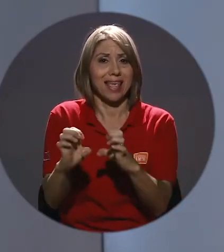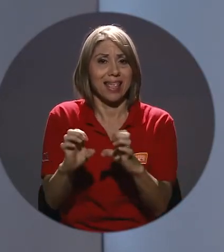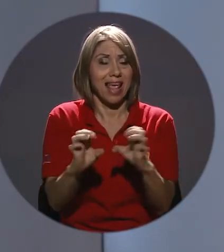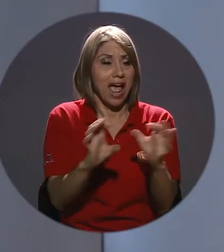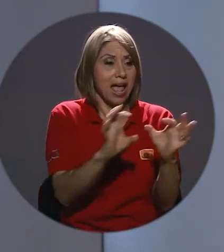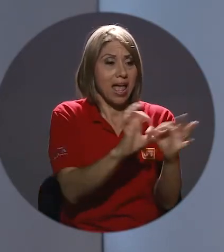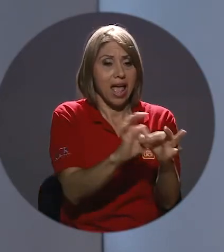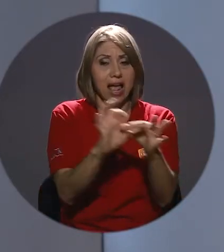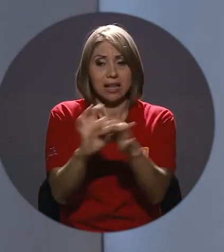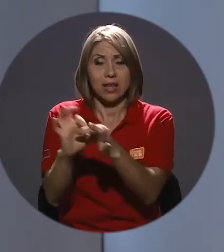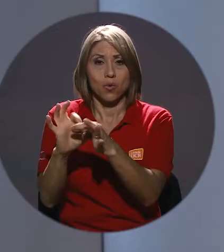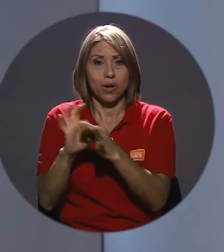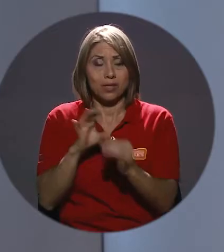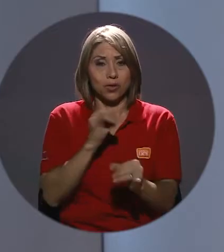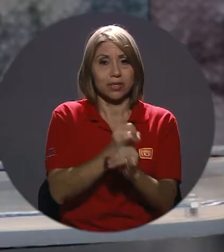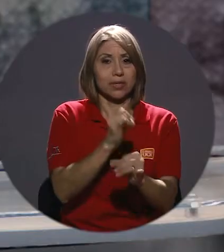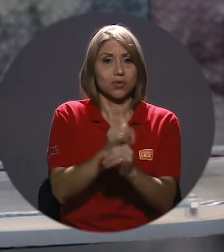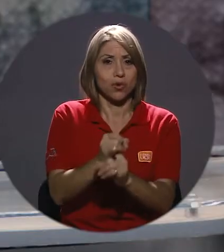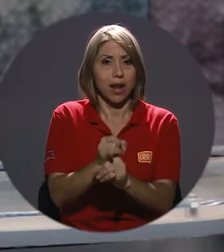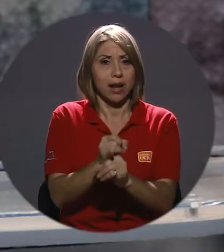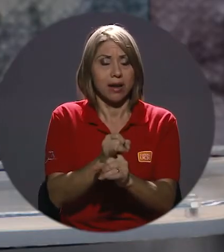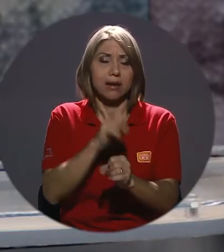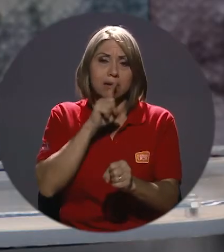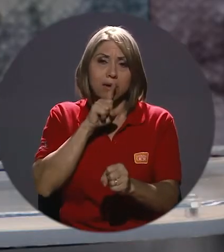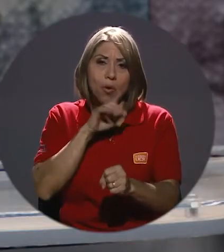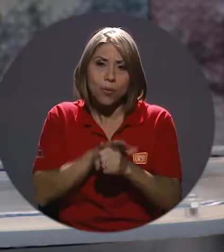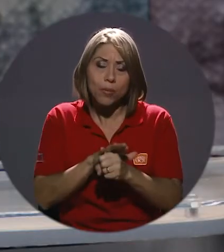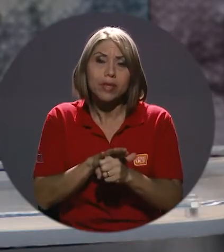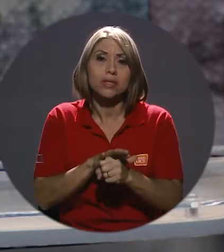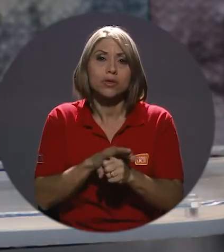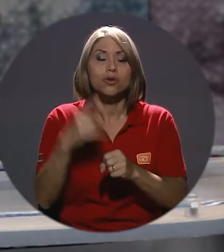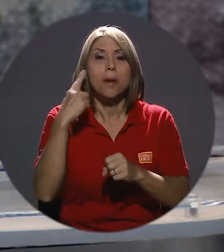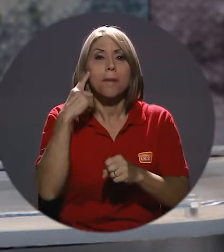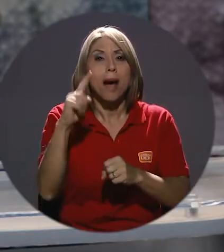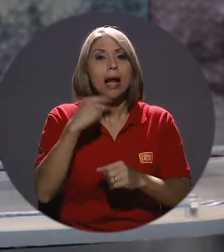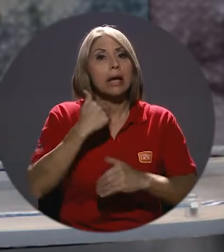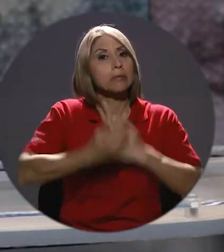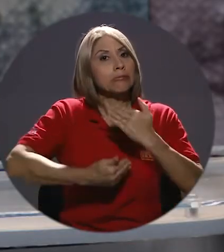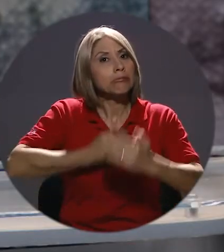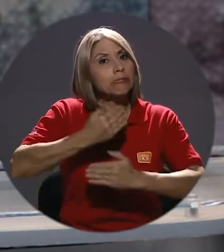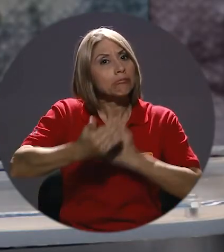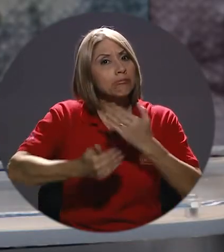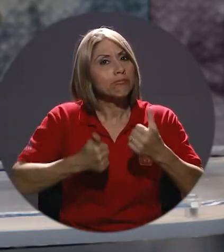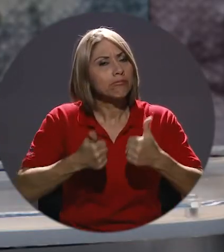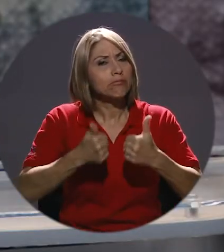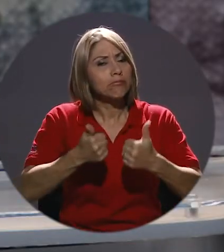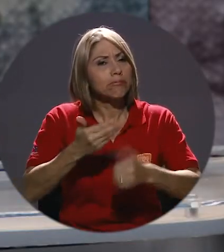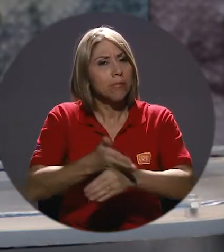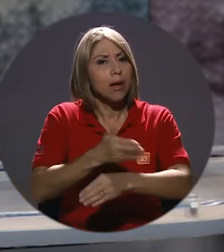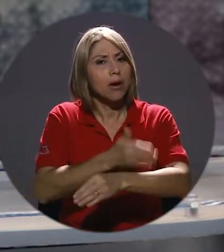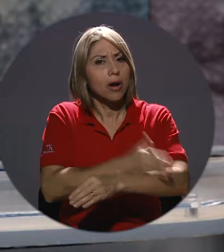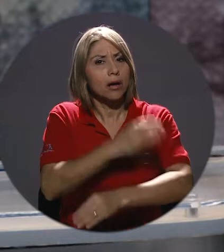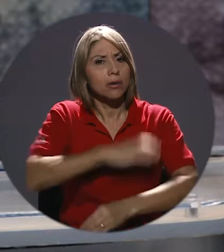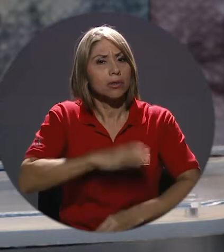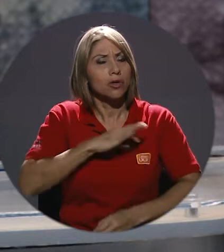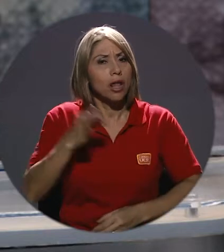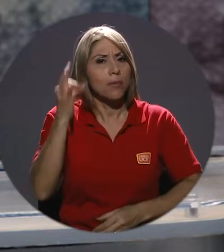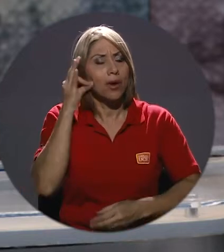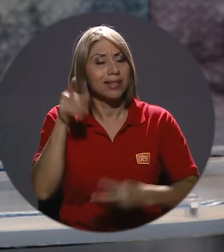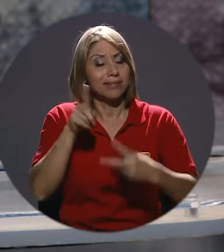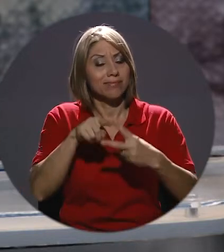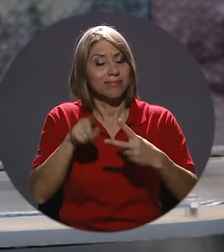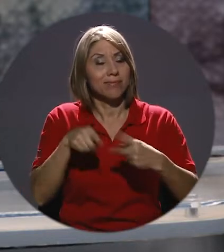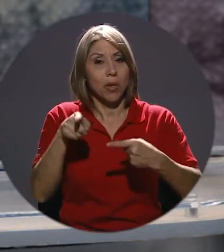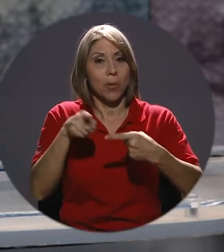estratégicas, articulación interinstitucional y compromisos en pos de mejorar la condición de las mujeres es, por un